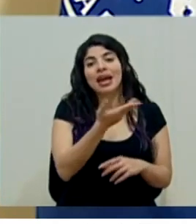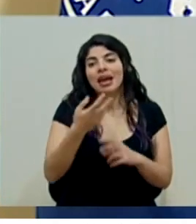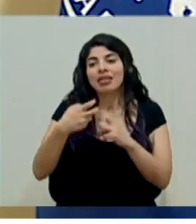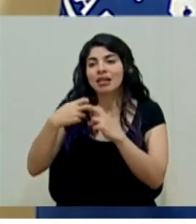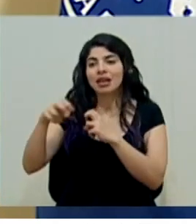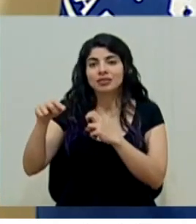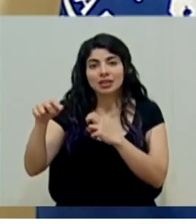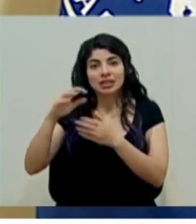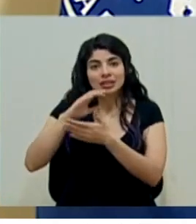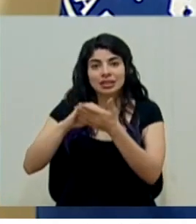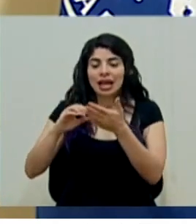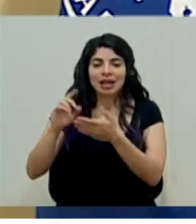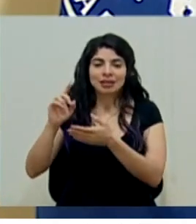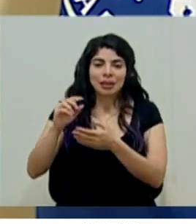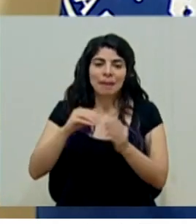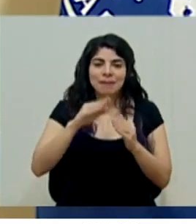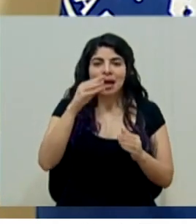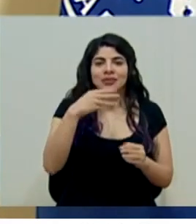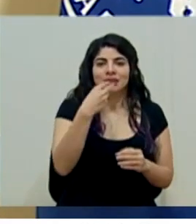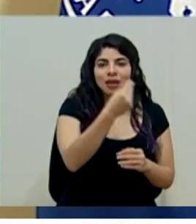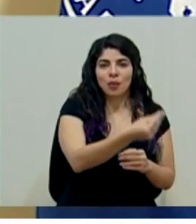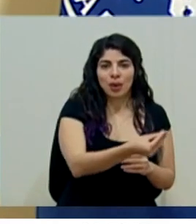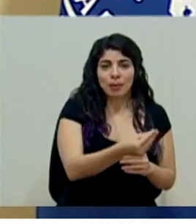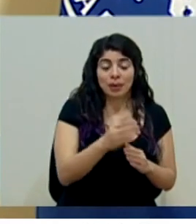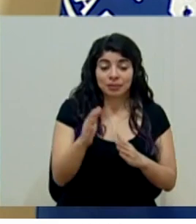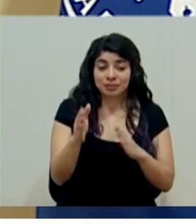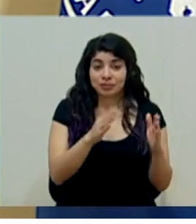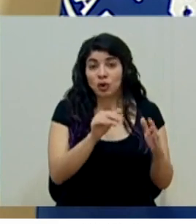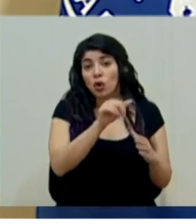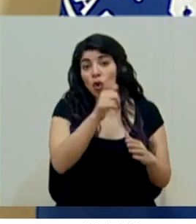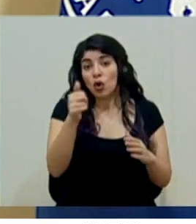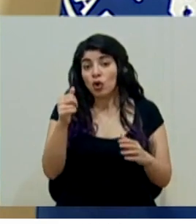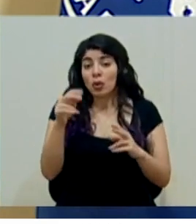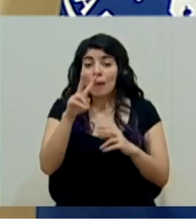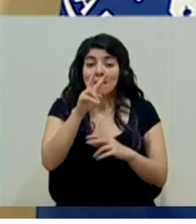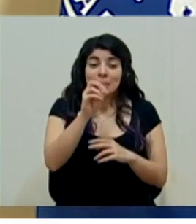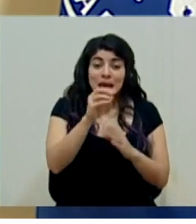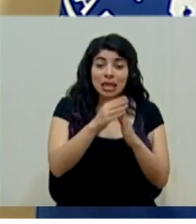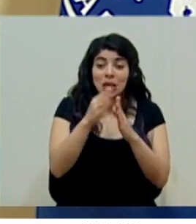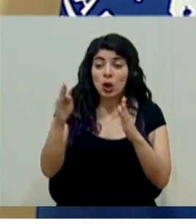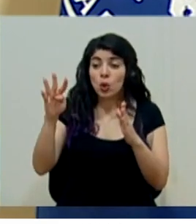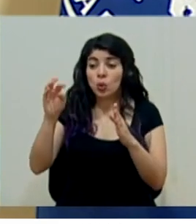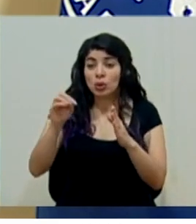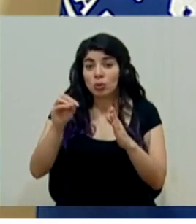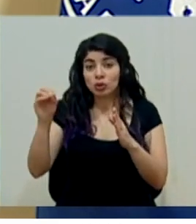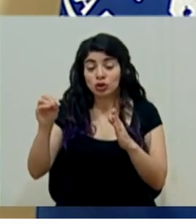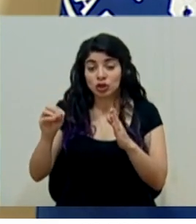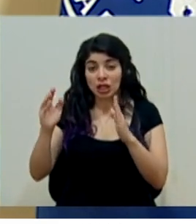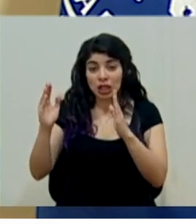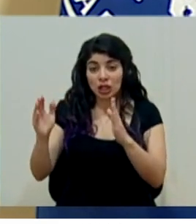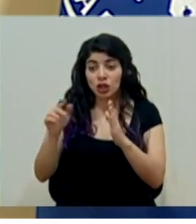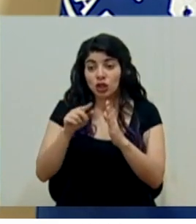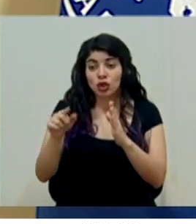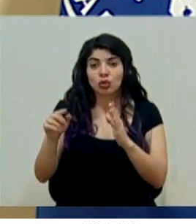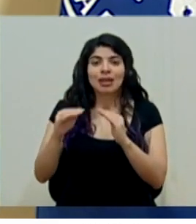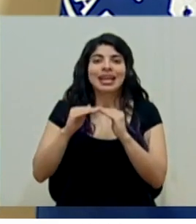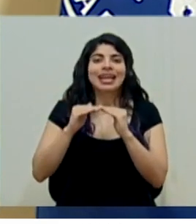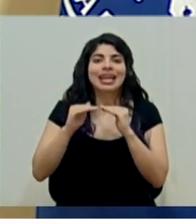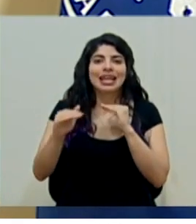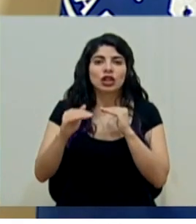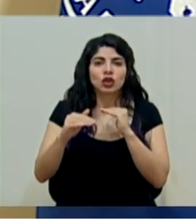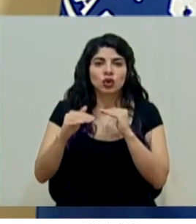transacción. Para el otro segundo millón, para el del 20 al 40% de menos ingresos, el saldo es